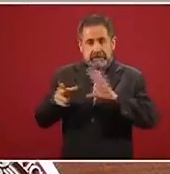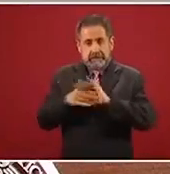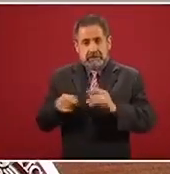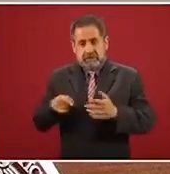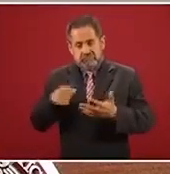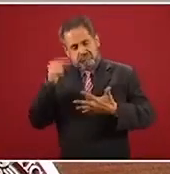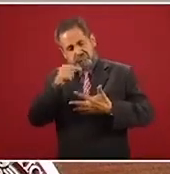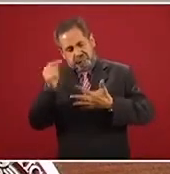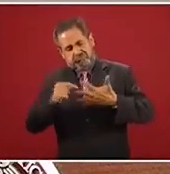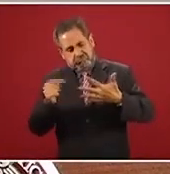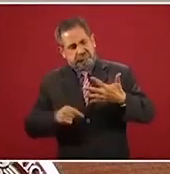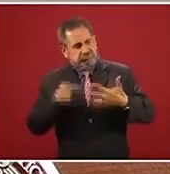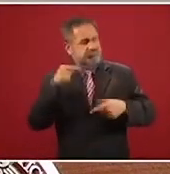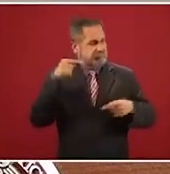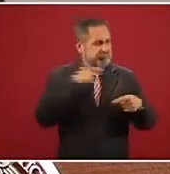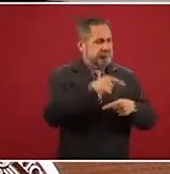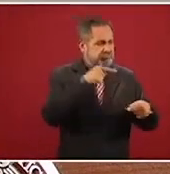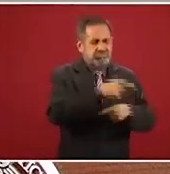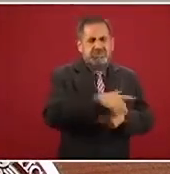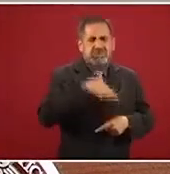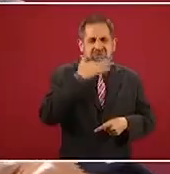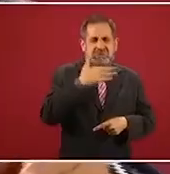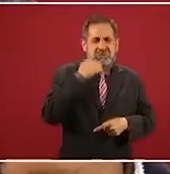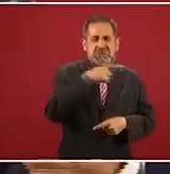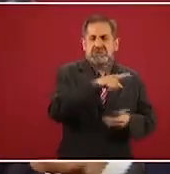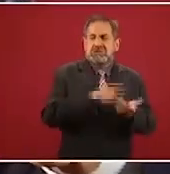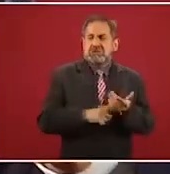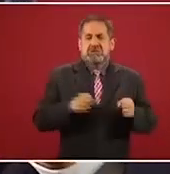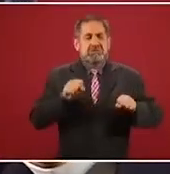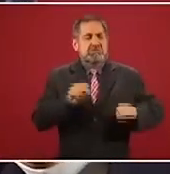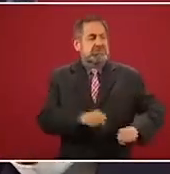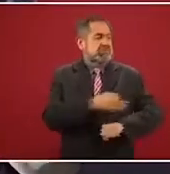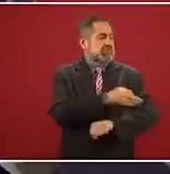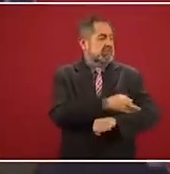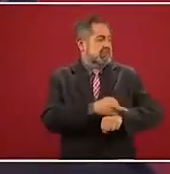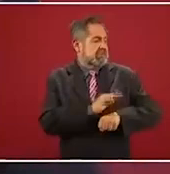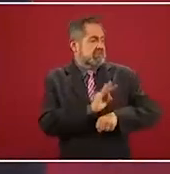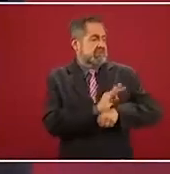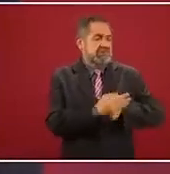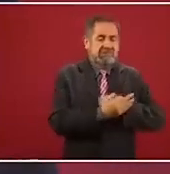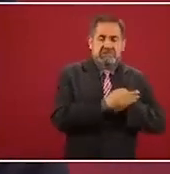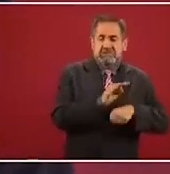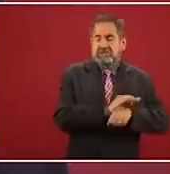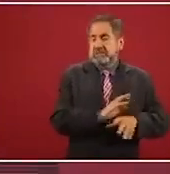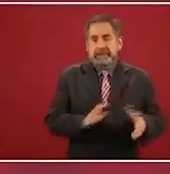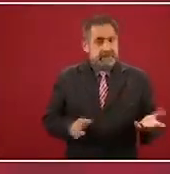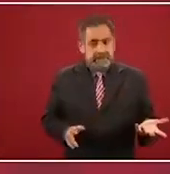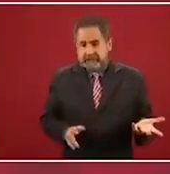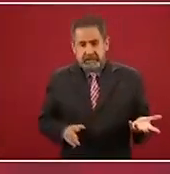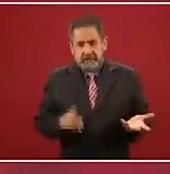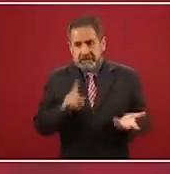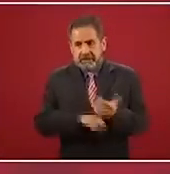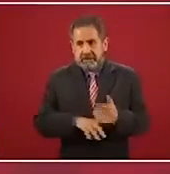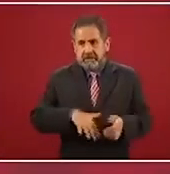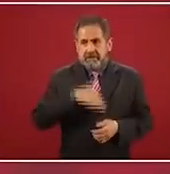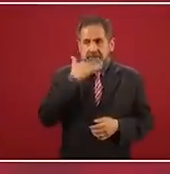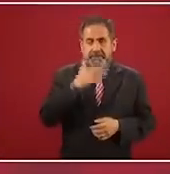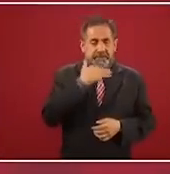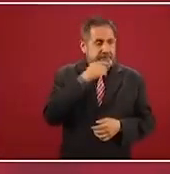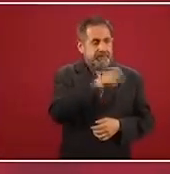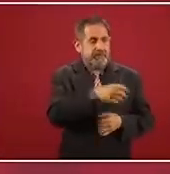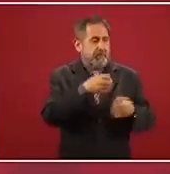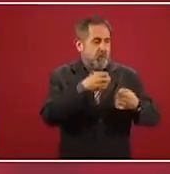eso y sobre el nepotismo y, desde luego, la corrupción de jueces,